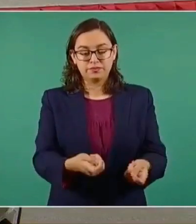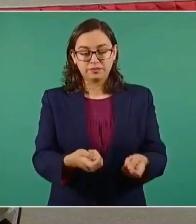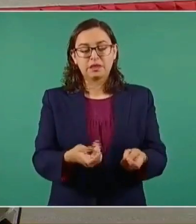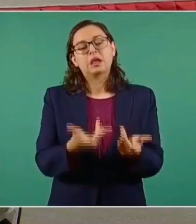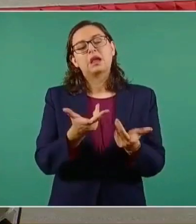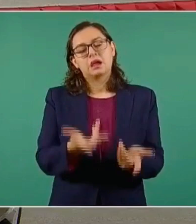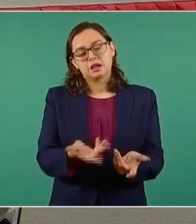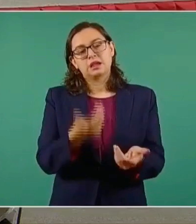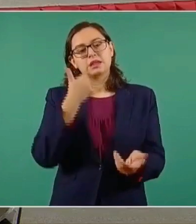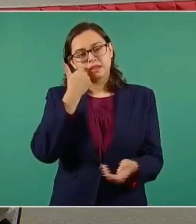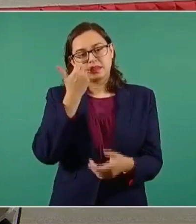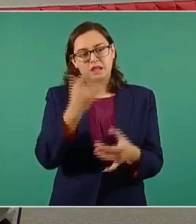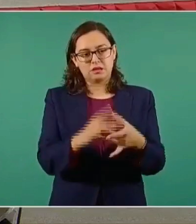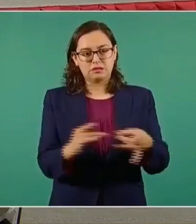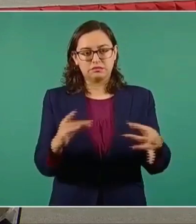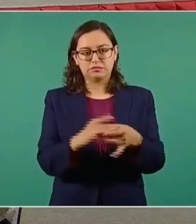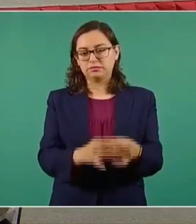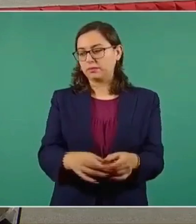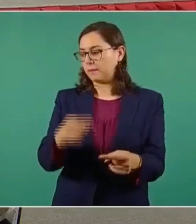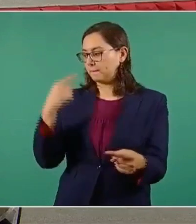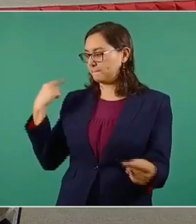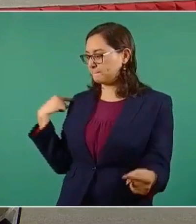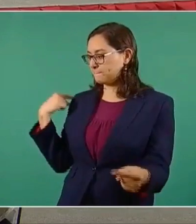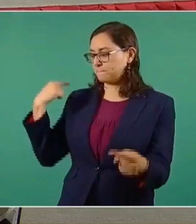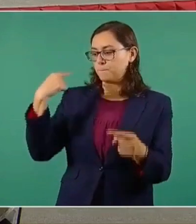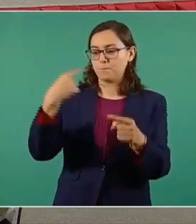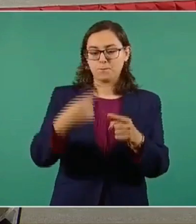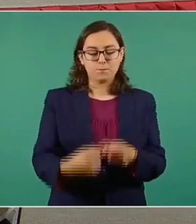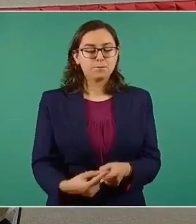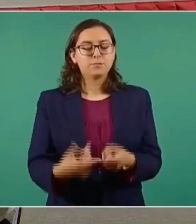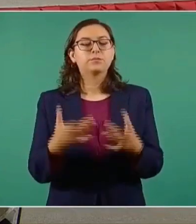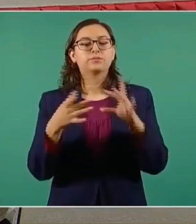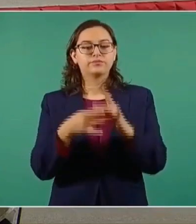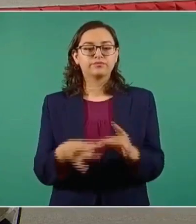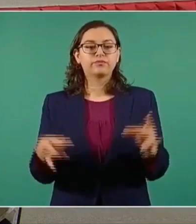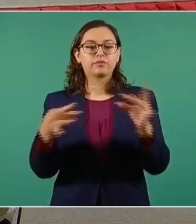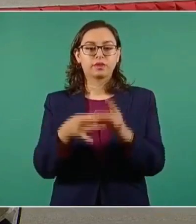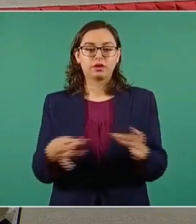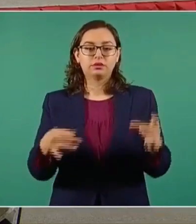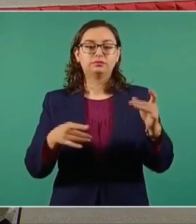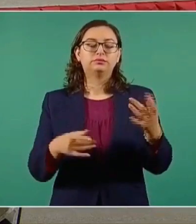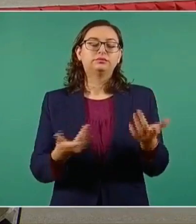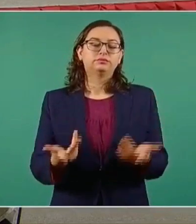actividades realizadas por este Consejo en mi calidad de presidente del jurado.